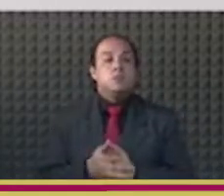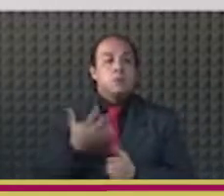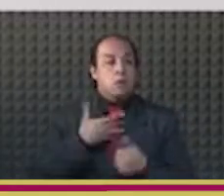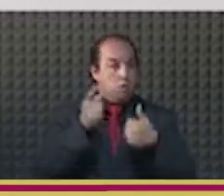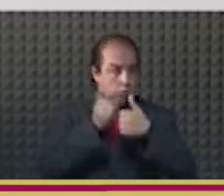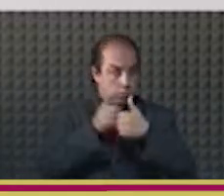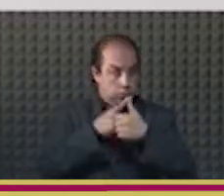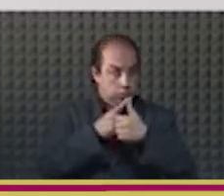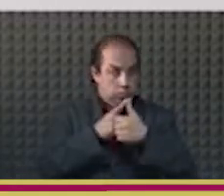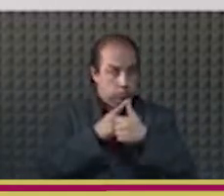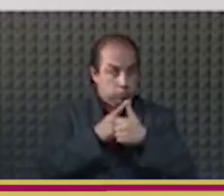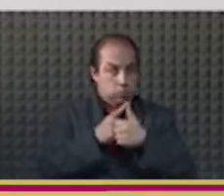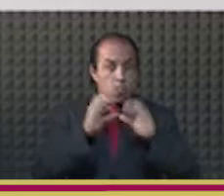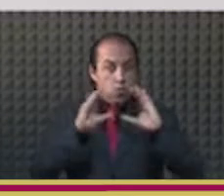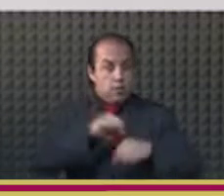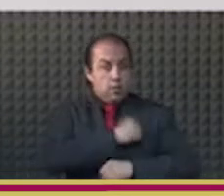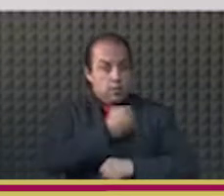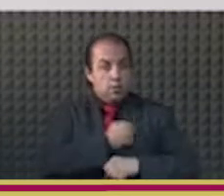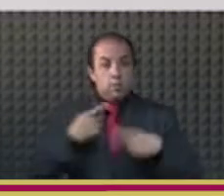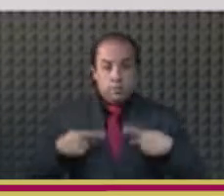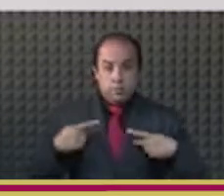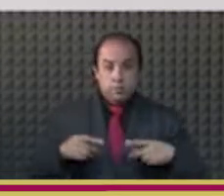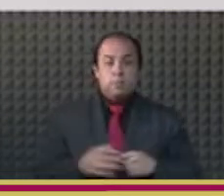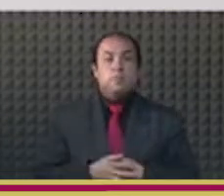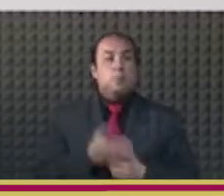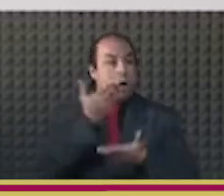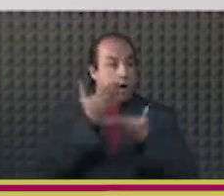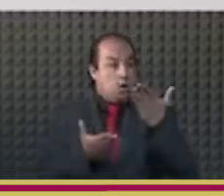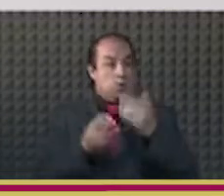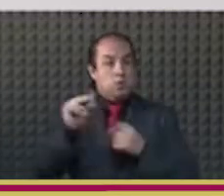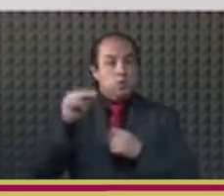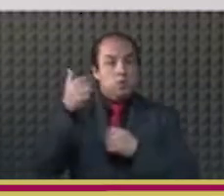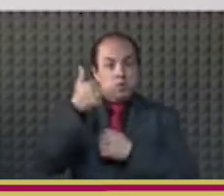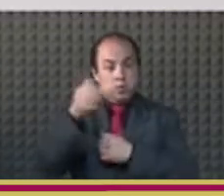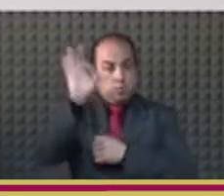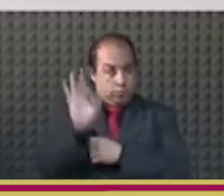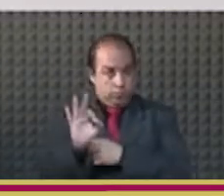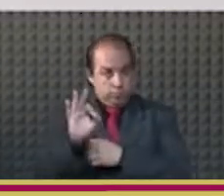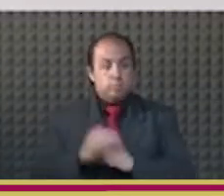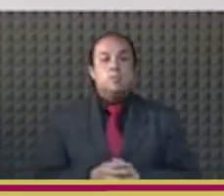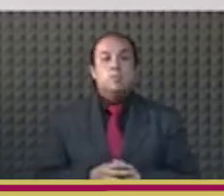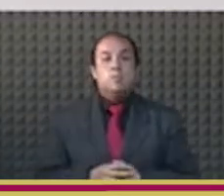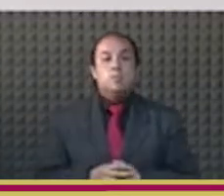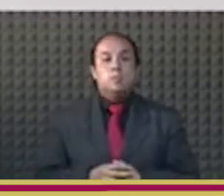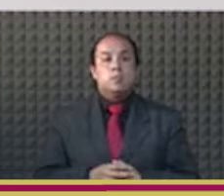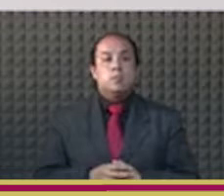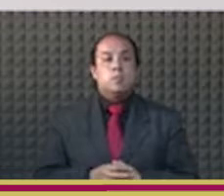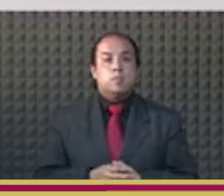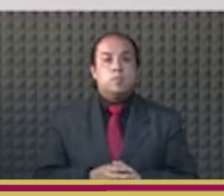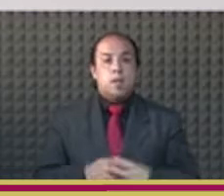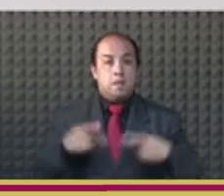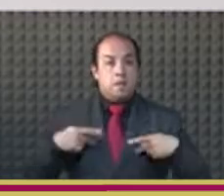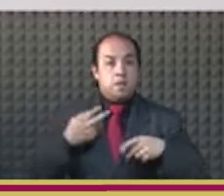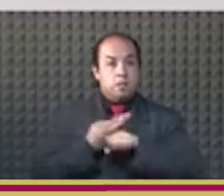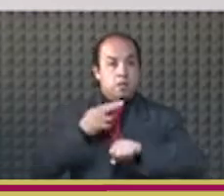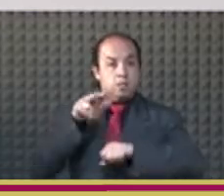primer lugar cuidar la salud de las personas. Actualmente el 86% de las personas